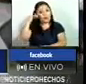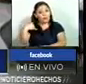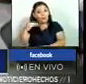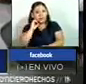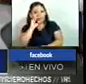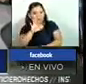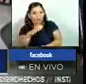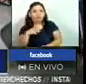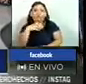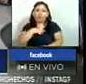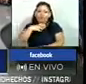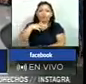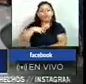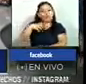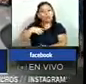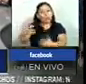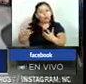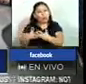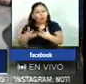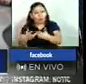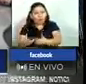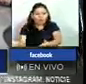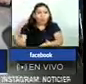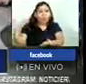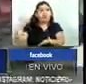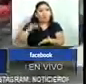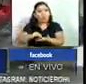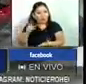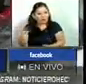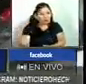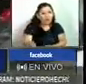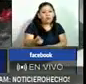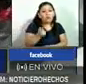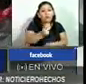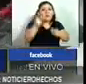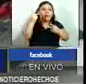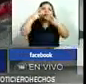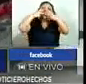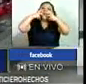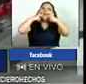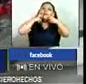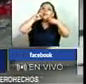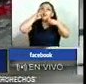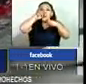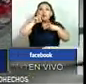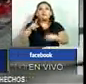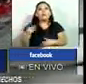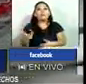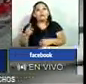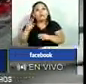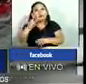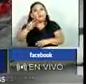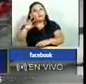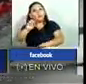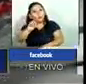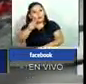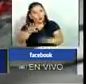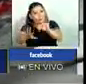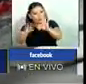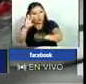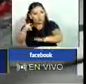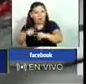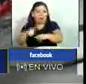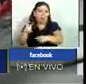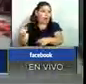que ha habido quejas de colegas que tuvieron que volver a trabajar sin haberse sometido a la prueba de COVID-19 porque fueron dados de alta